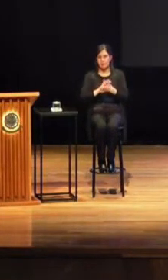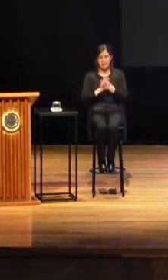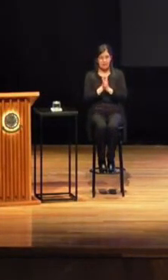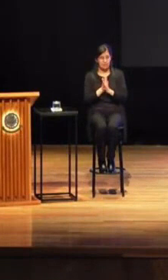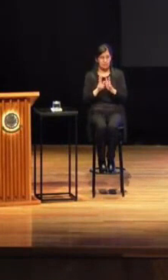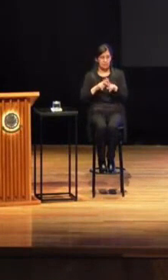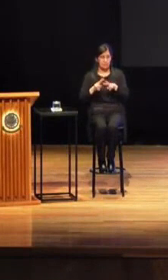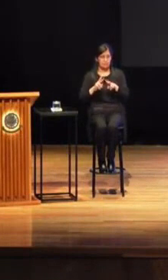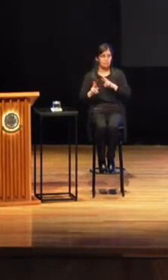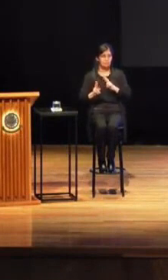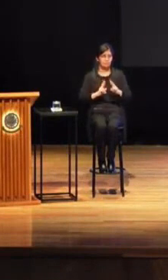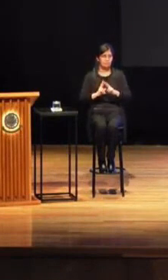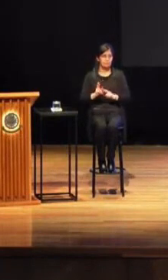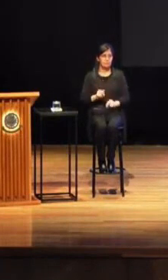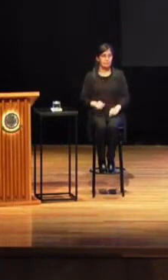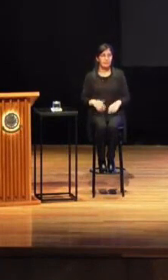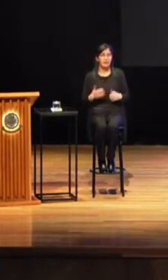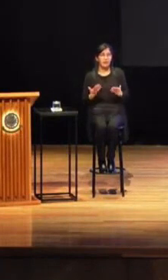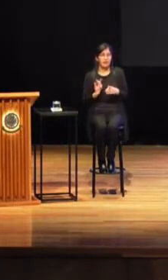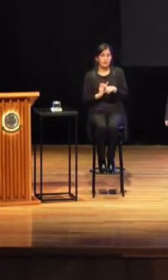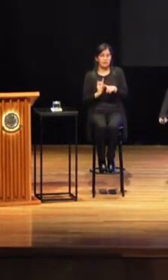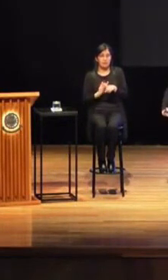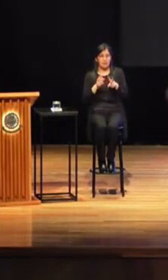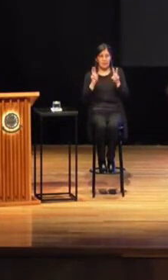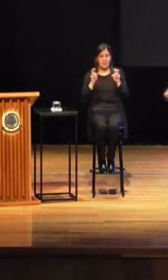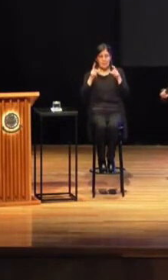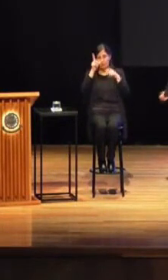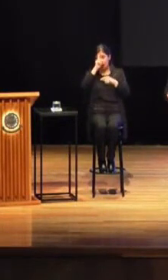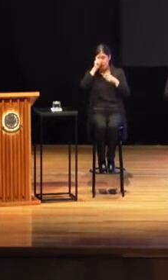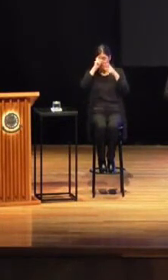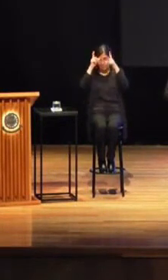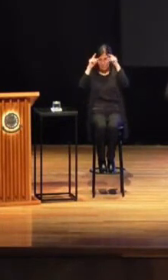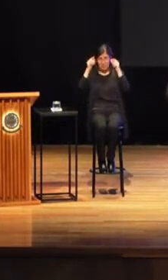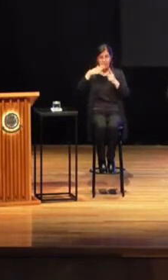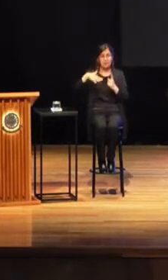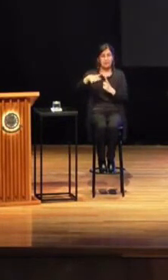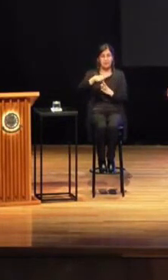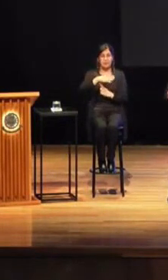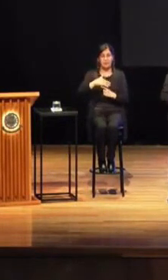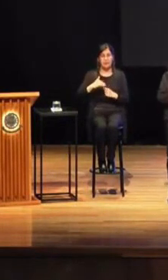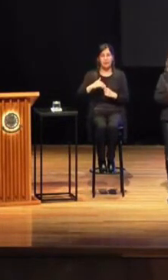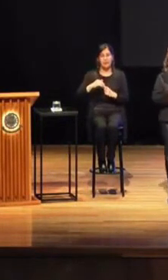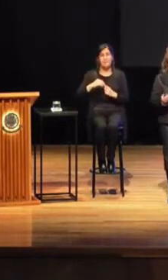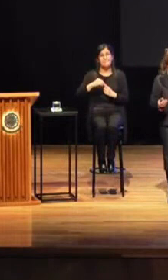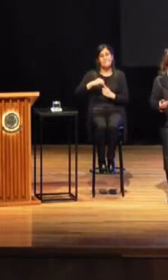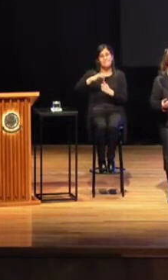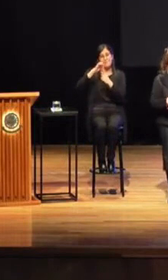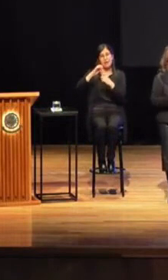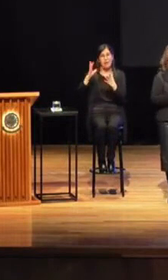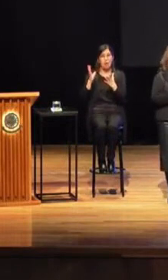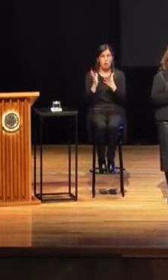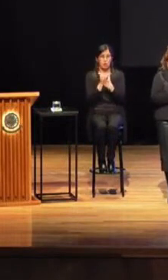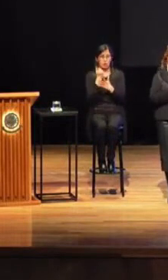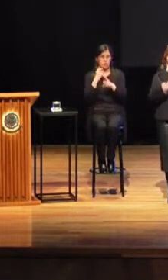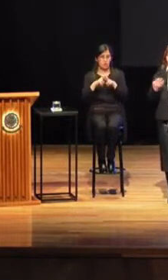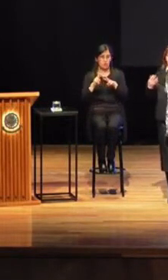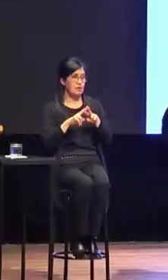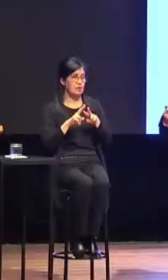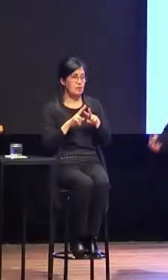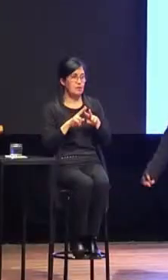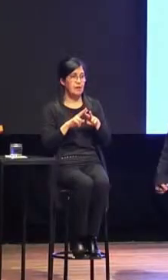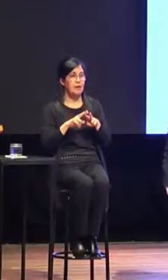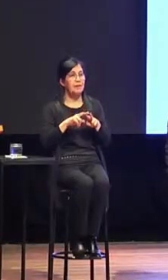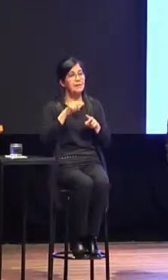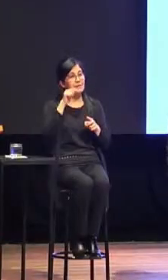literatura. Hablemos un poco del área de enfermería y de nuestro principal logro, pero de